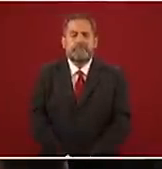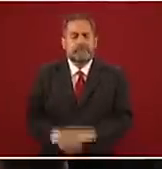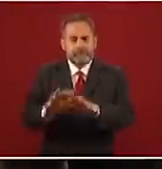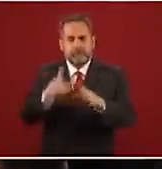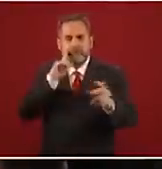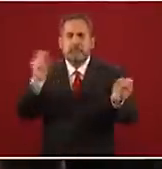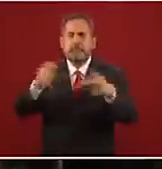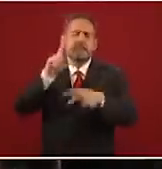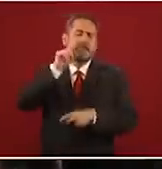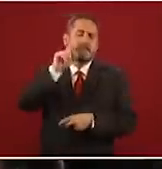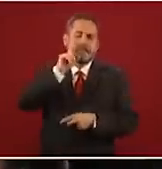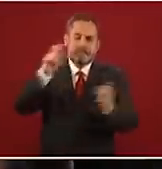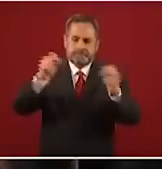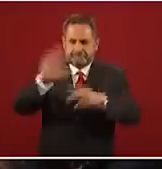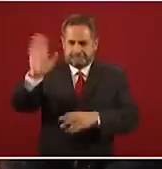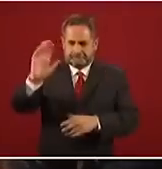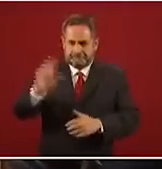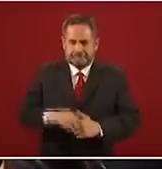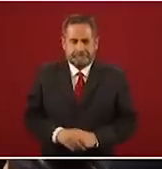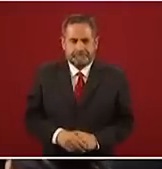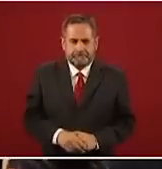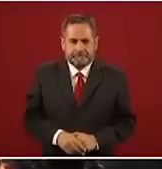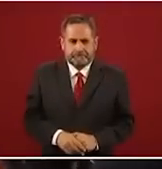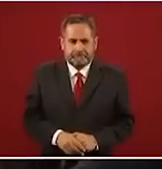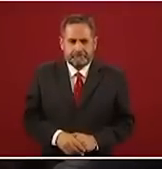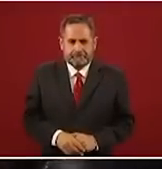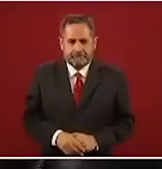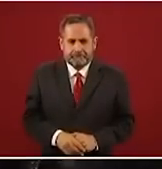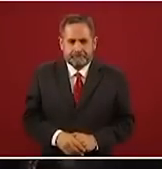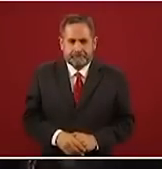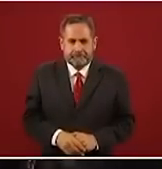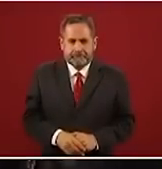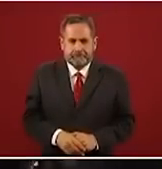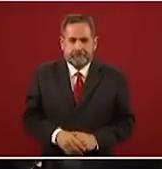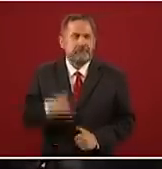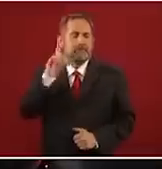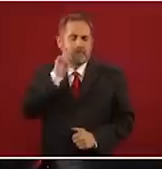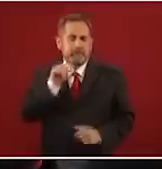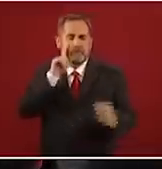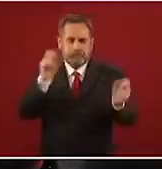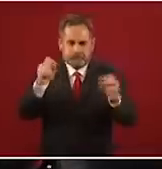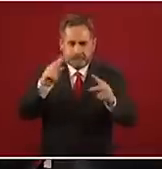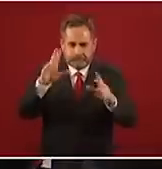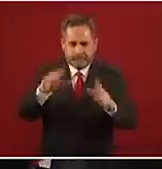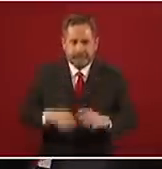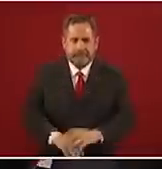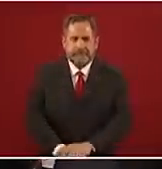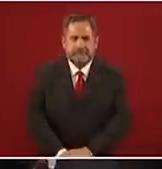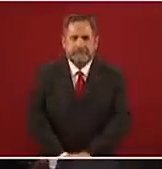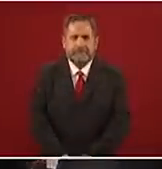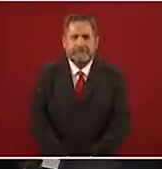Entonces nos vemos mañana. Mañana nos vemos.